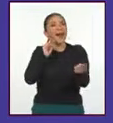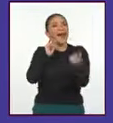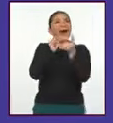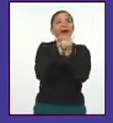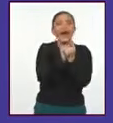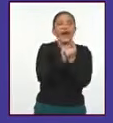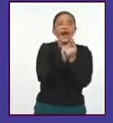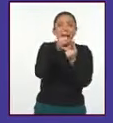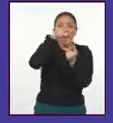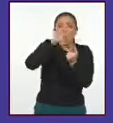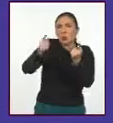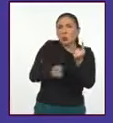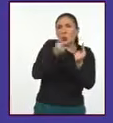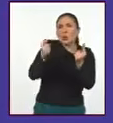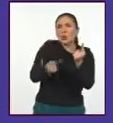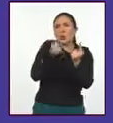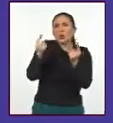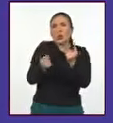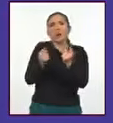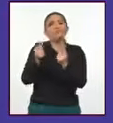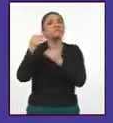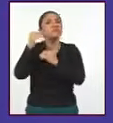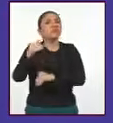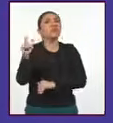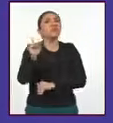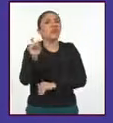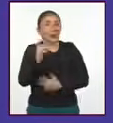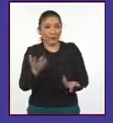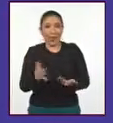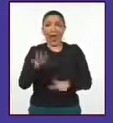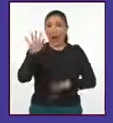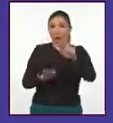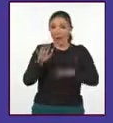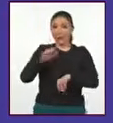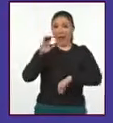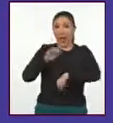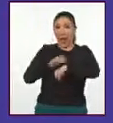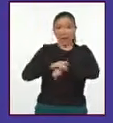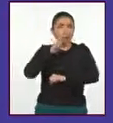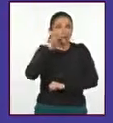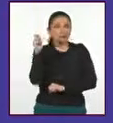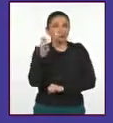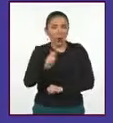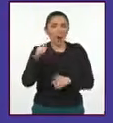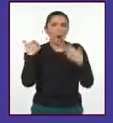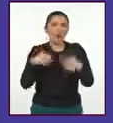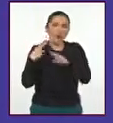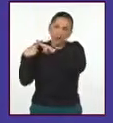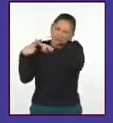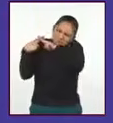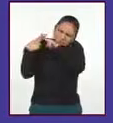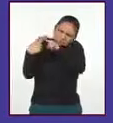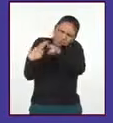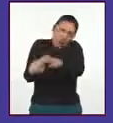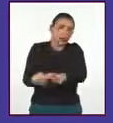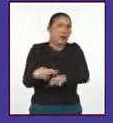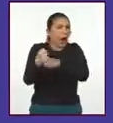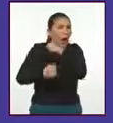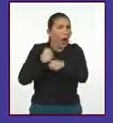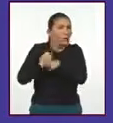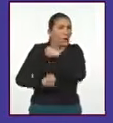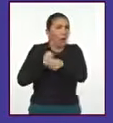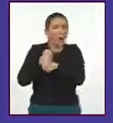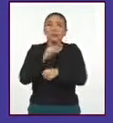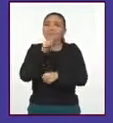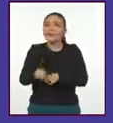esa amistad? Hay que tener en cuenta que algunas de estas amistades son amistades de toda la vida. En la misma